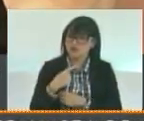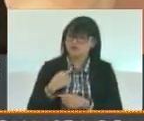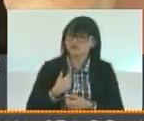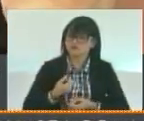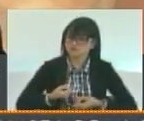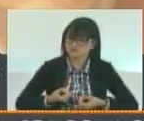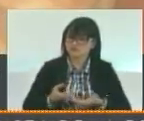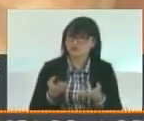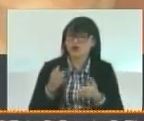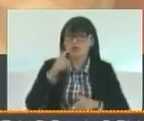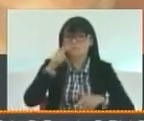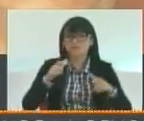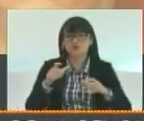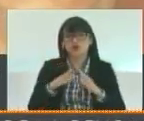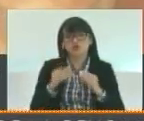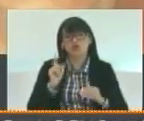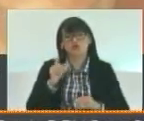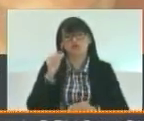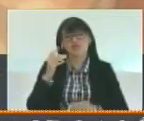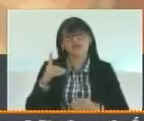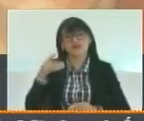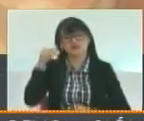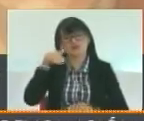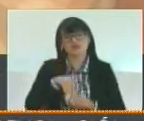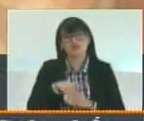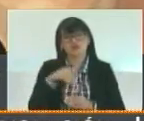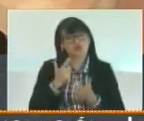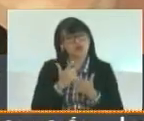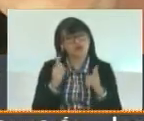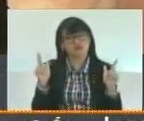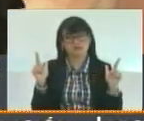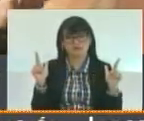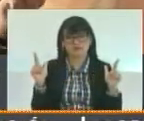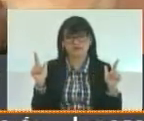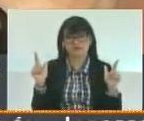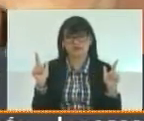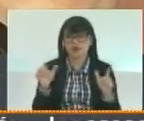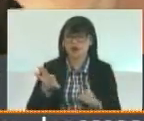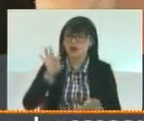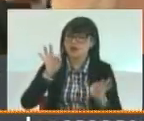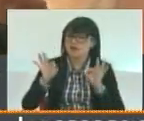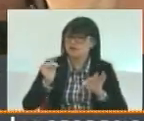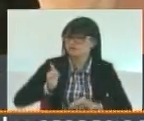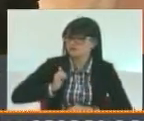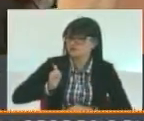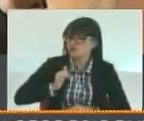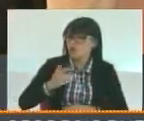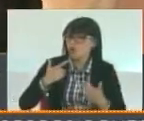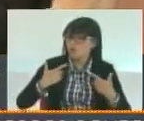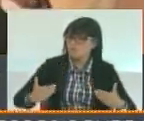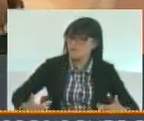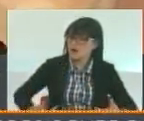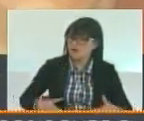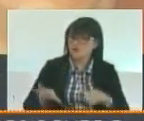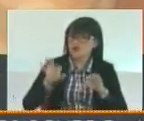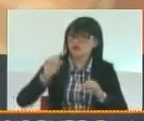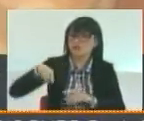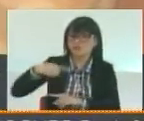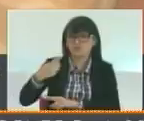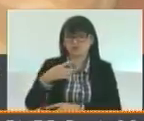que nuestros ciudadanos ejerzan su derecho al voto, su derecho a elegir, su derecho humano a elegir al